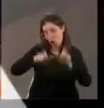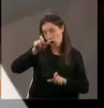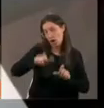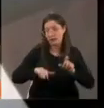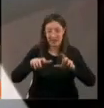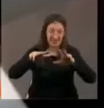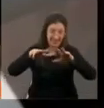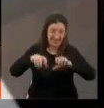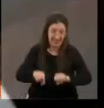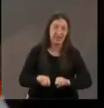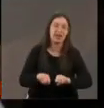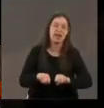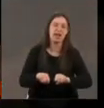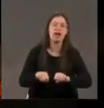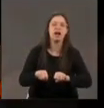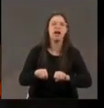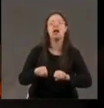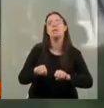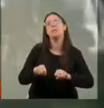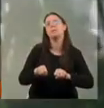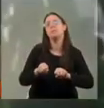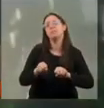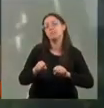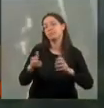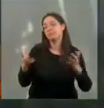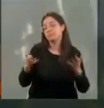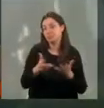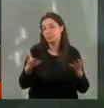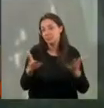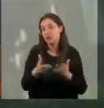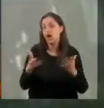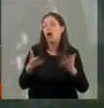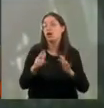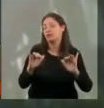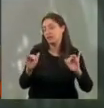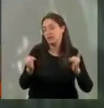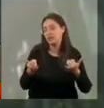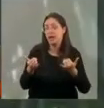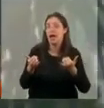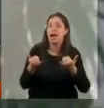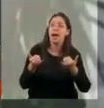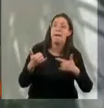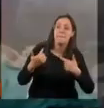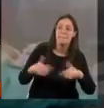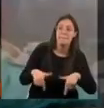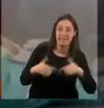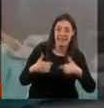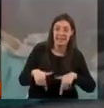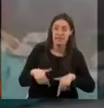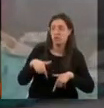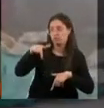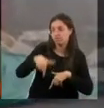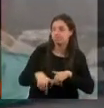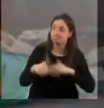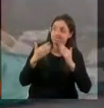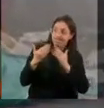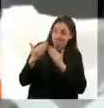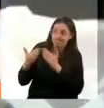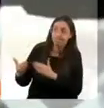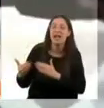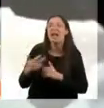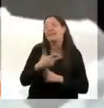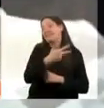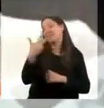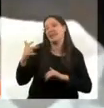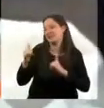detenidas, luego de las primeras indagatorias en el Ministerio Público y Fiscal, 3 de ellas recuperaron la